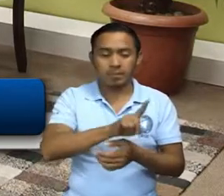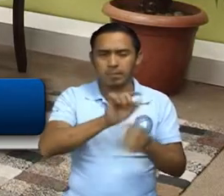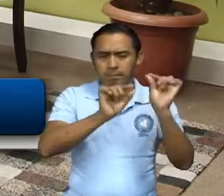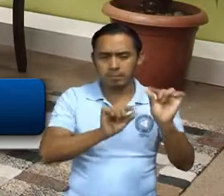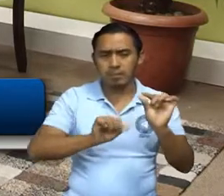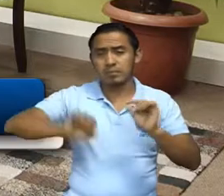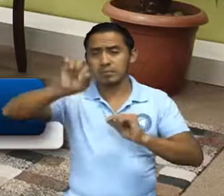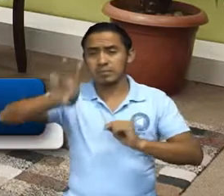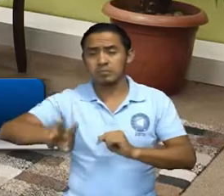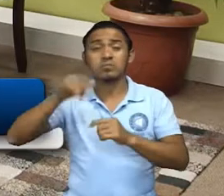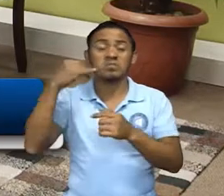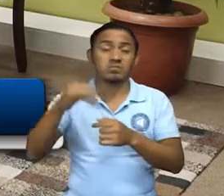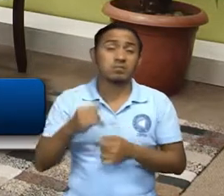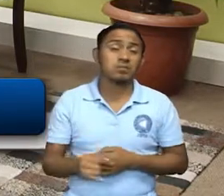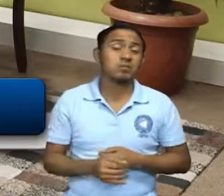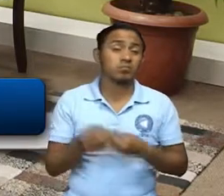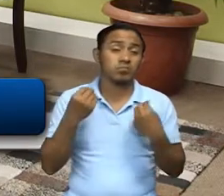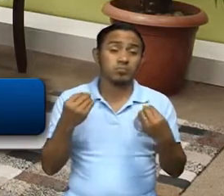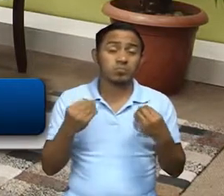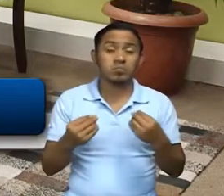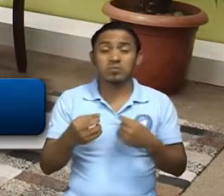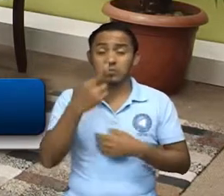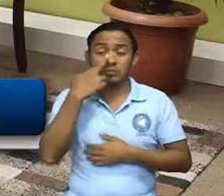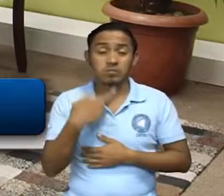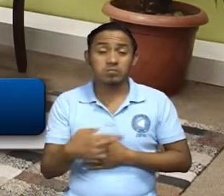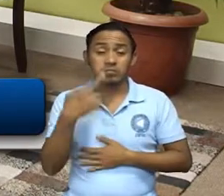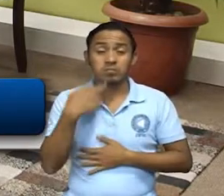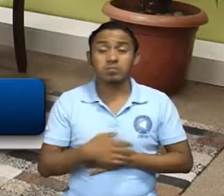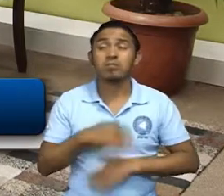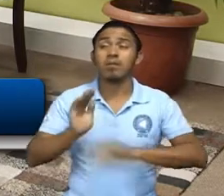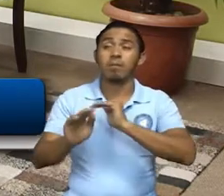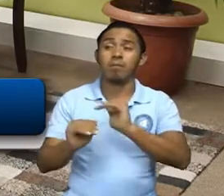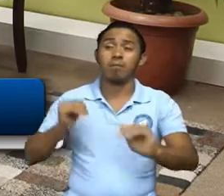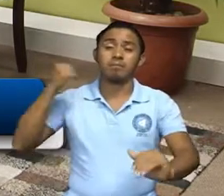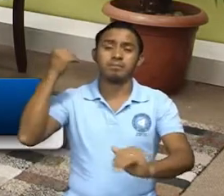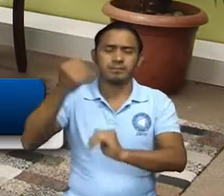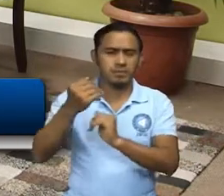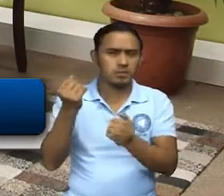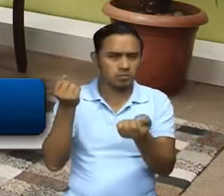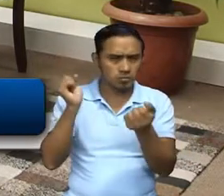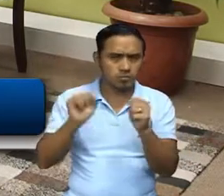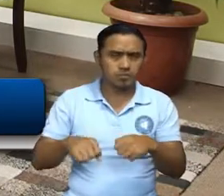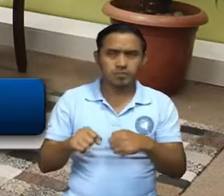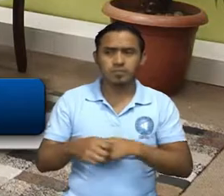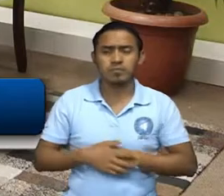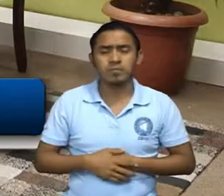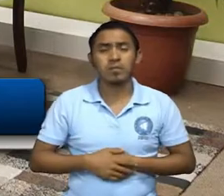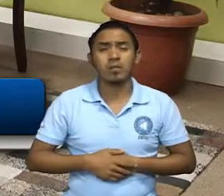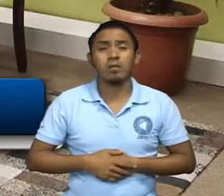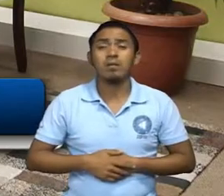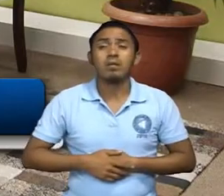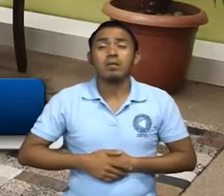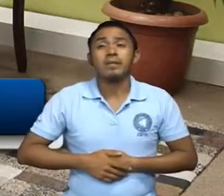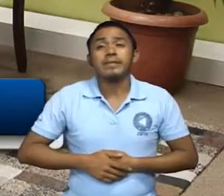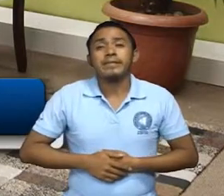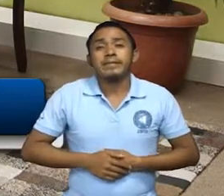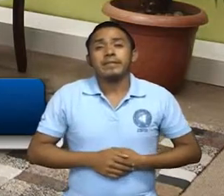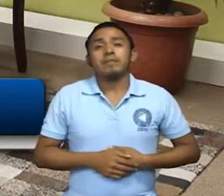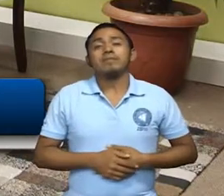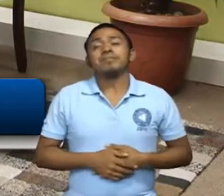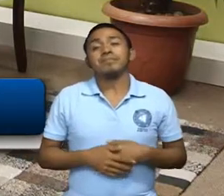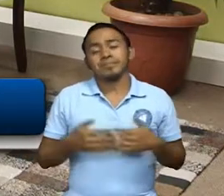tanto, pero en la segunda sí hubo bastante sangrado. Posteriormente, a los años, ¿se puede dar un sangrado? Lo que pasa es que ya si hay un